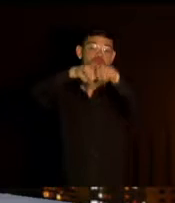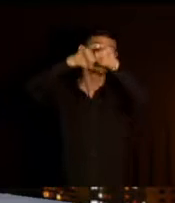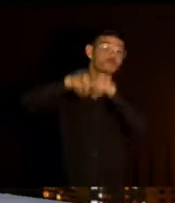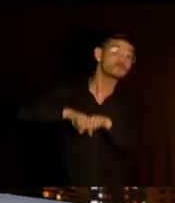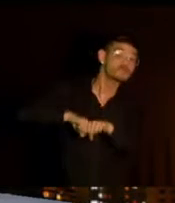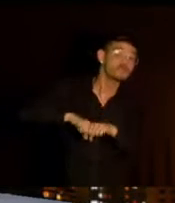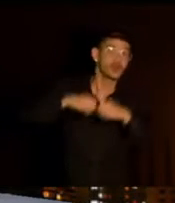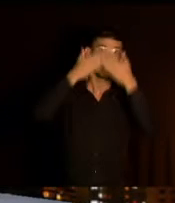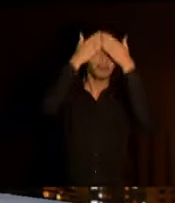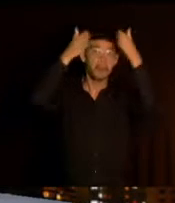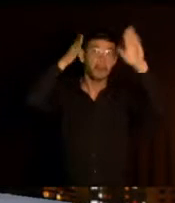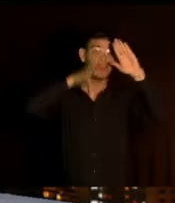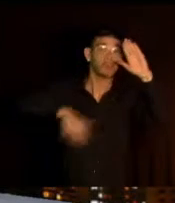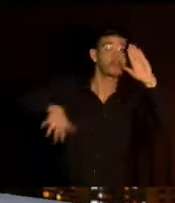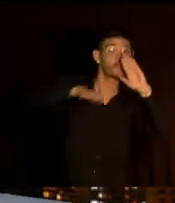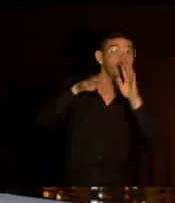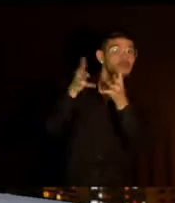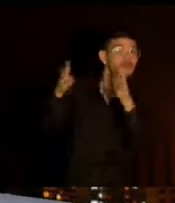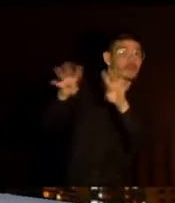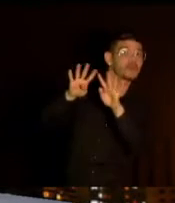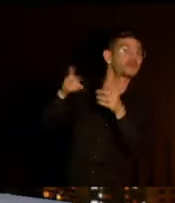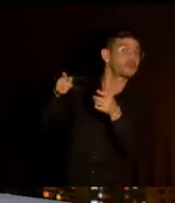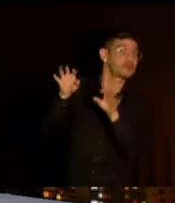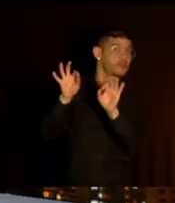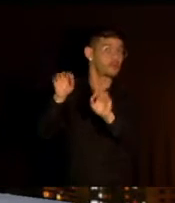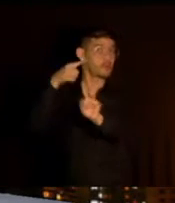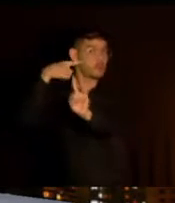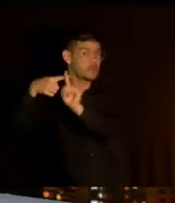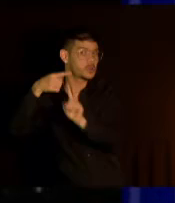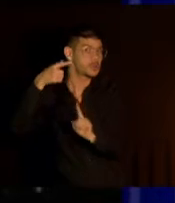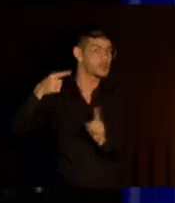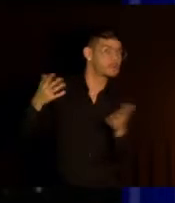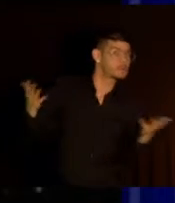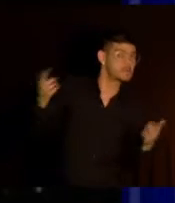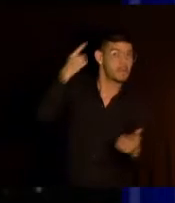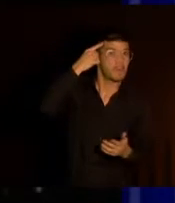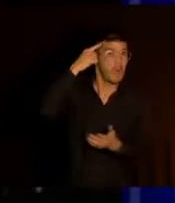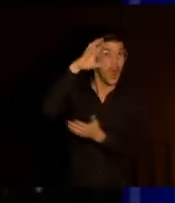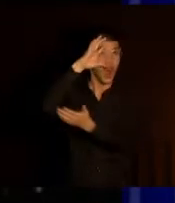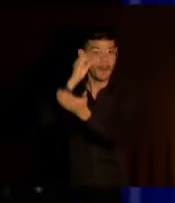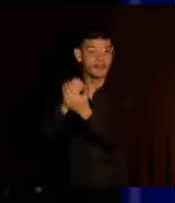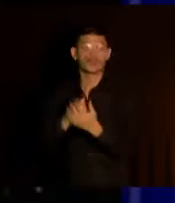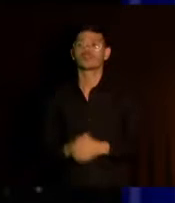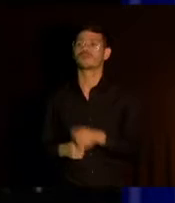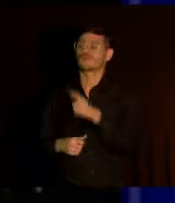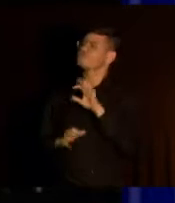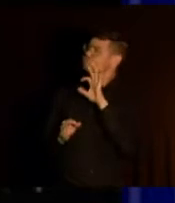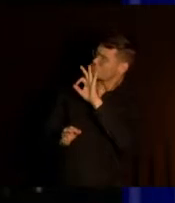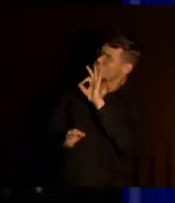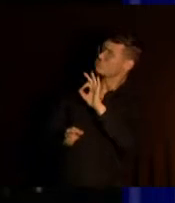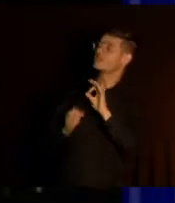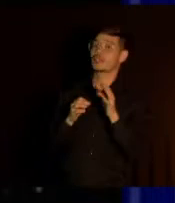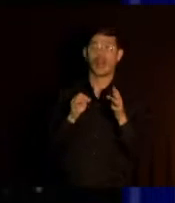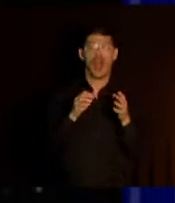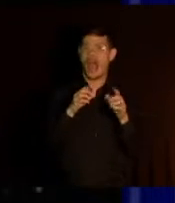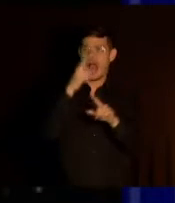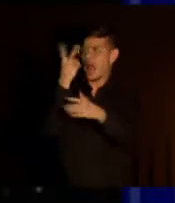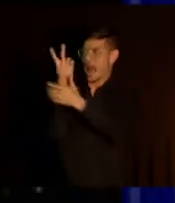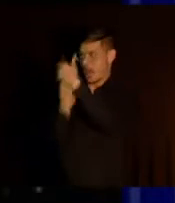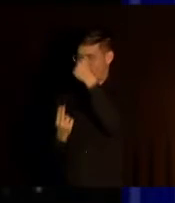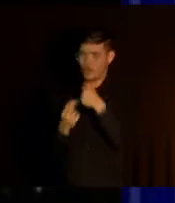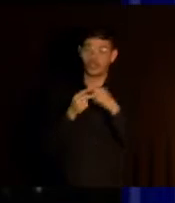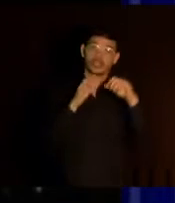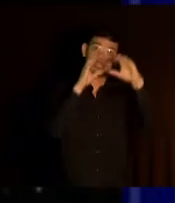Senado? El panorama es alentado tanto en la plenaria que se avecina de Cámara como en el Senado, dado que se ha socializado